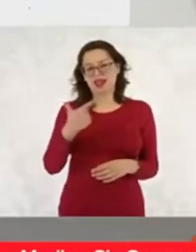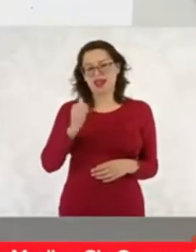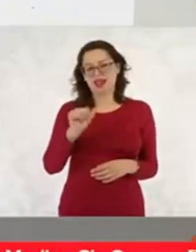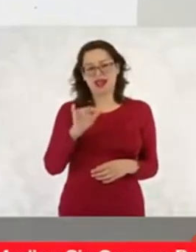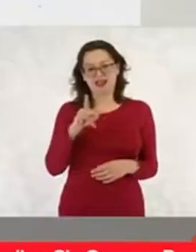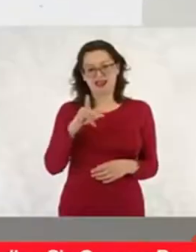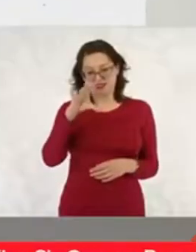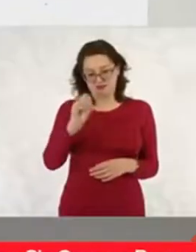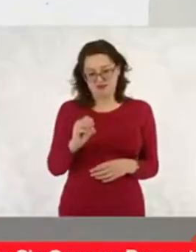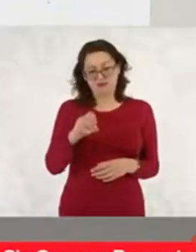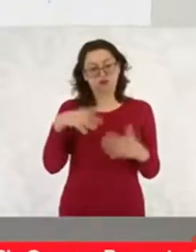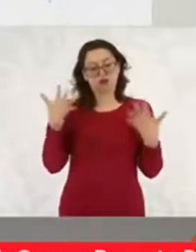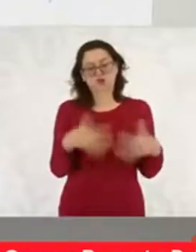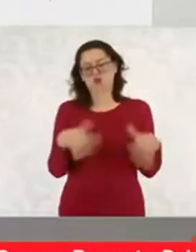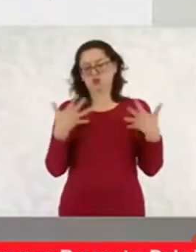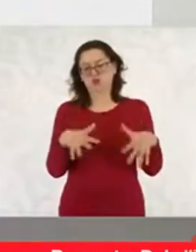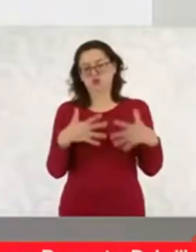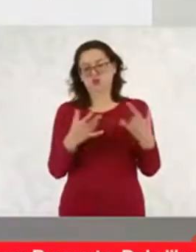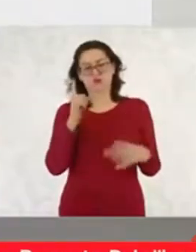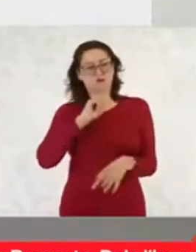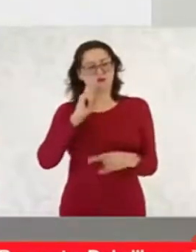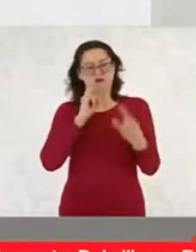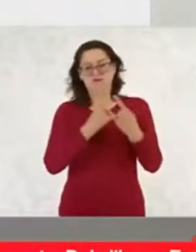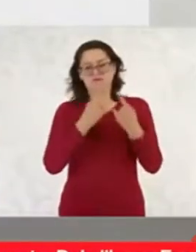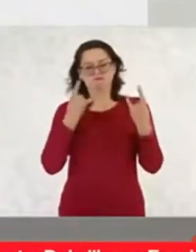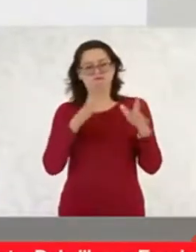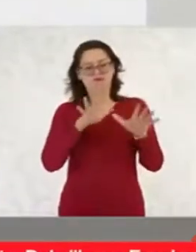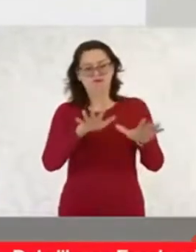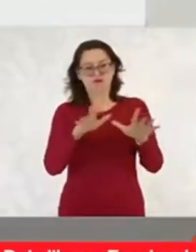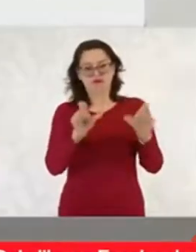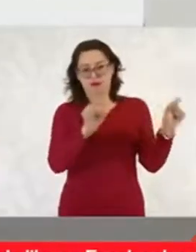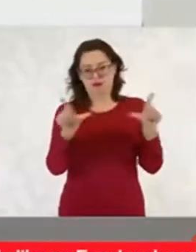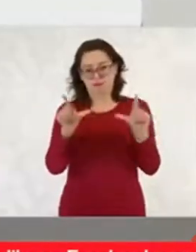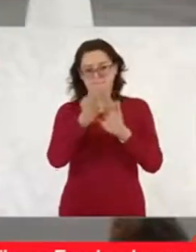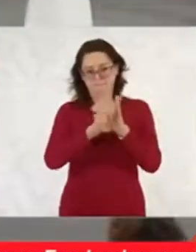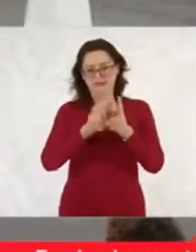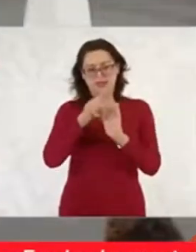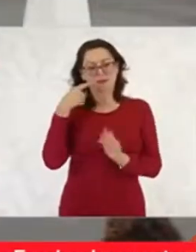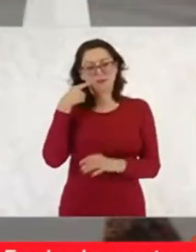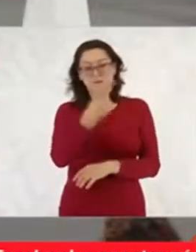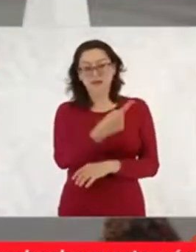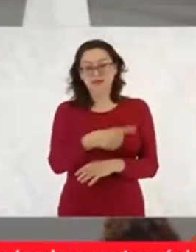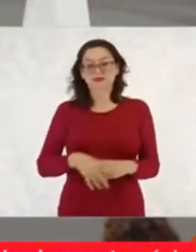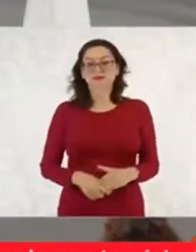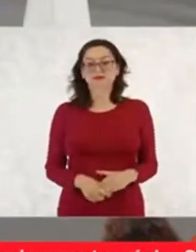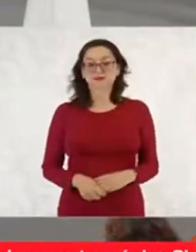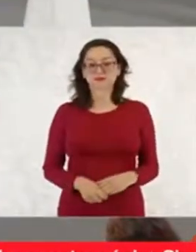Es una mujer extraordinaria de su época. Conozcámoslas a través de la siguiente cápsula.